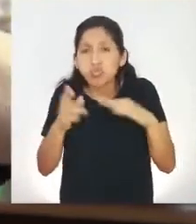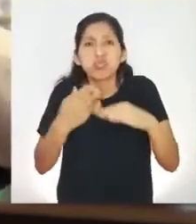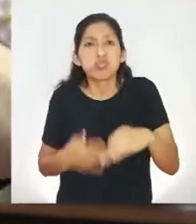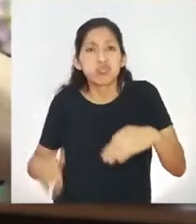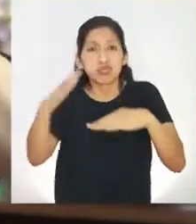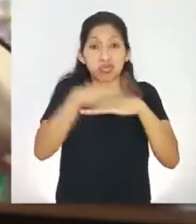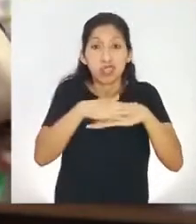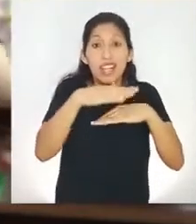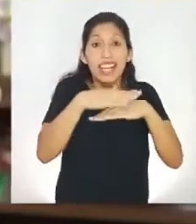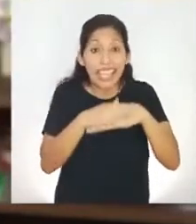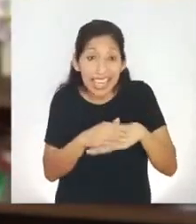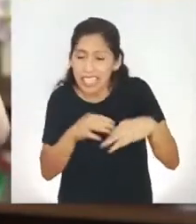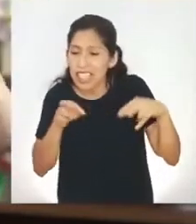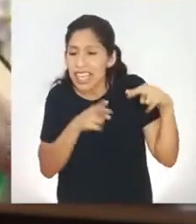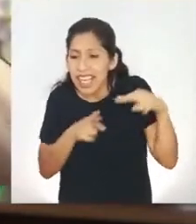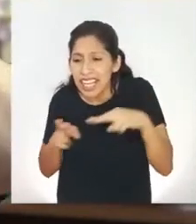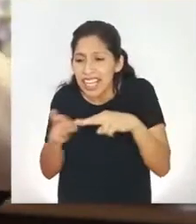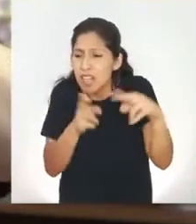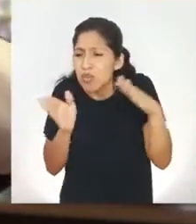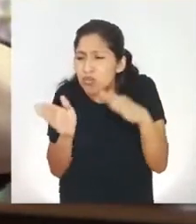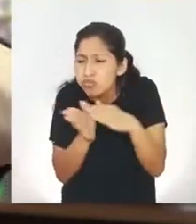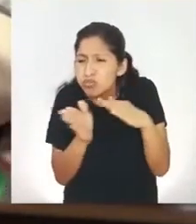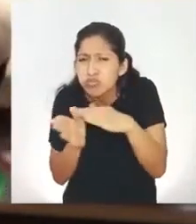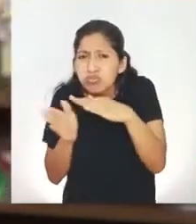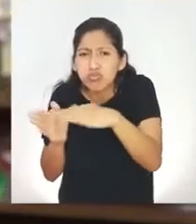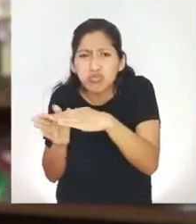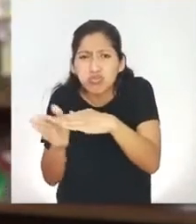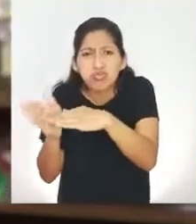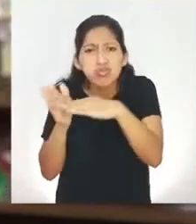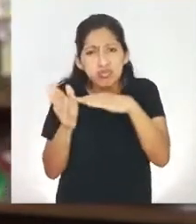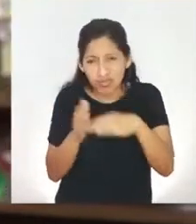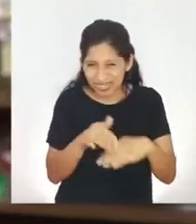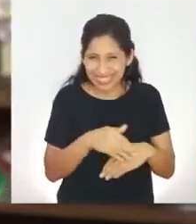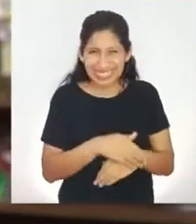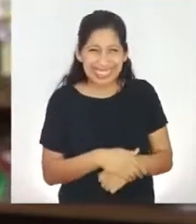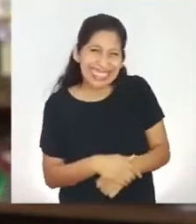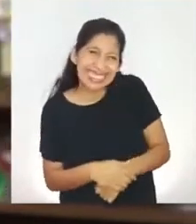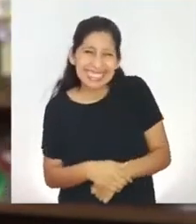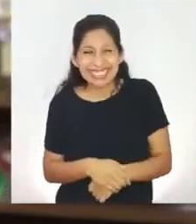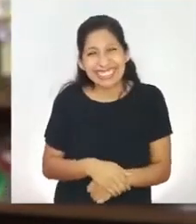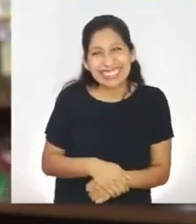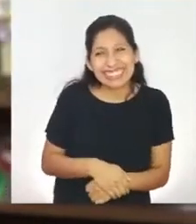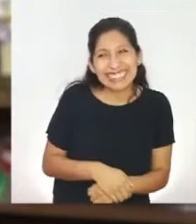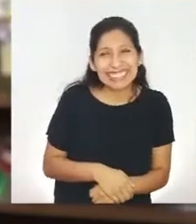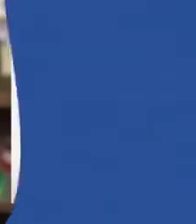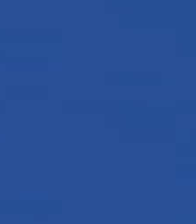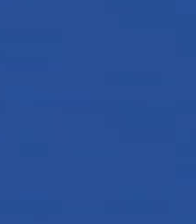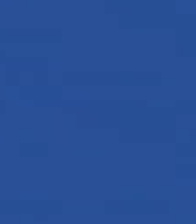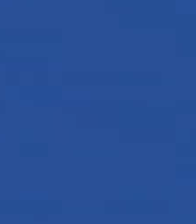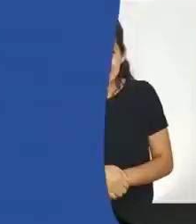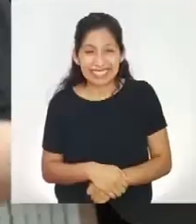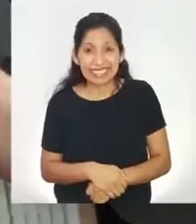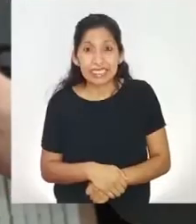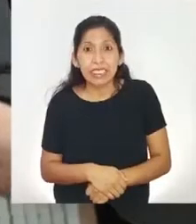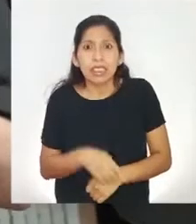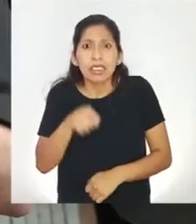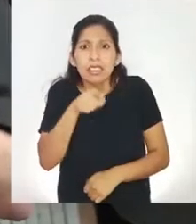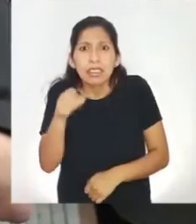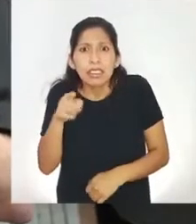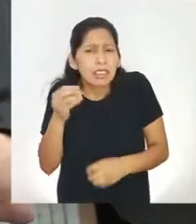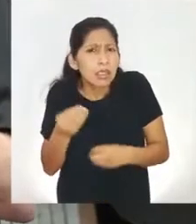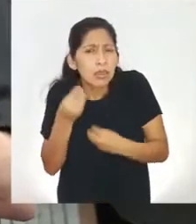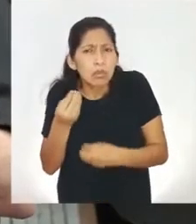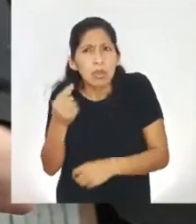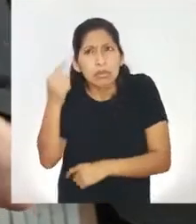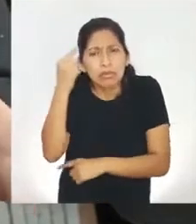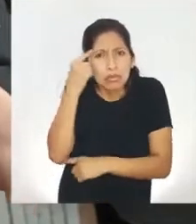agüita. Huasichay, huasichay, debajo de la agüita. ¿Y cómo crees